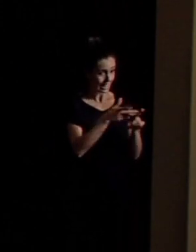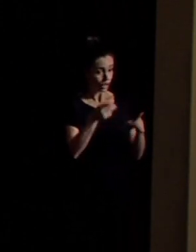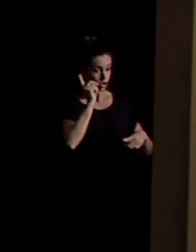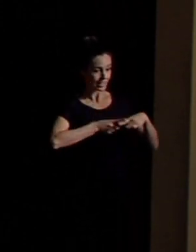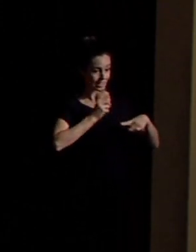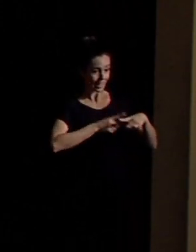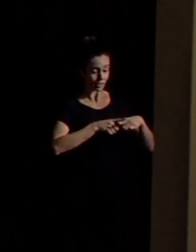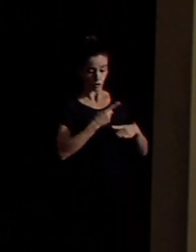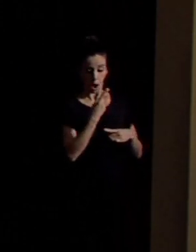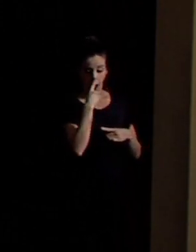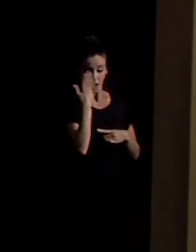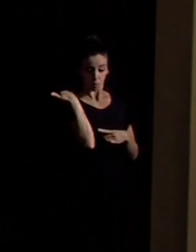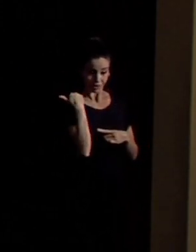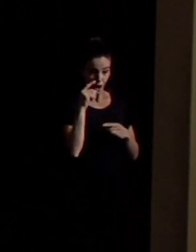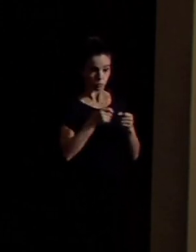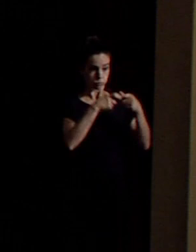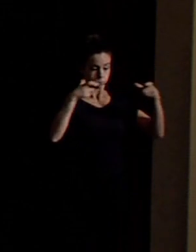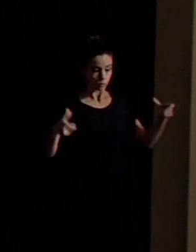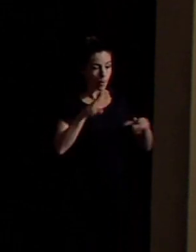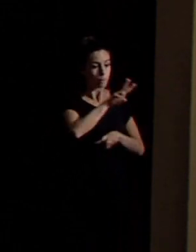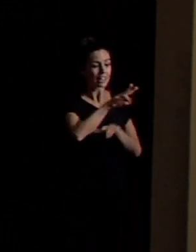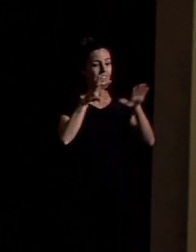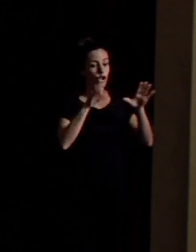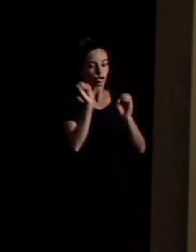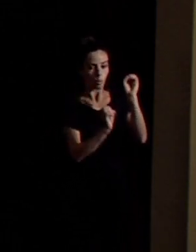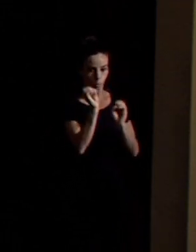tú estás utilizando, consumes